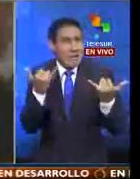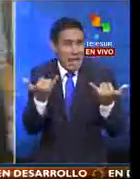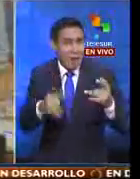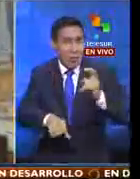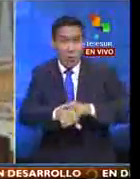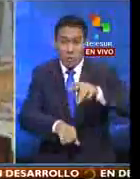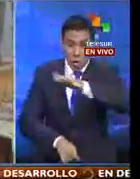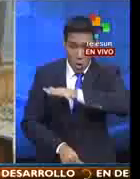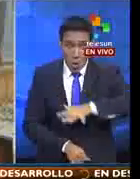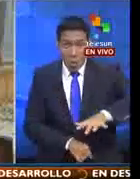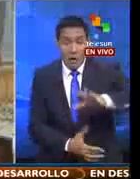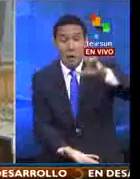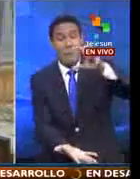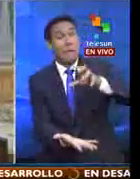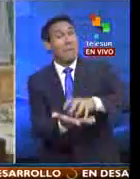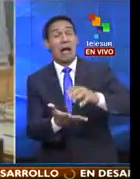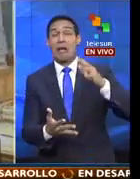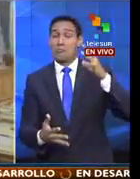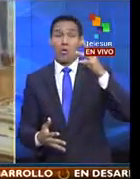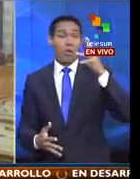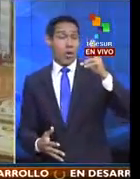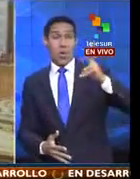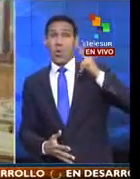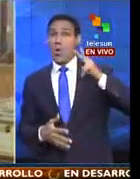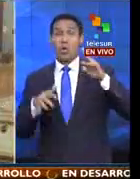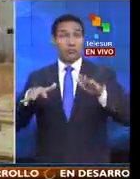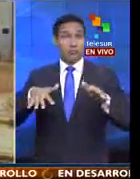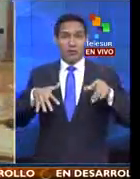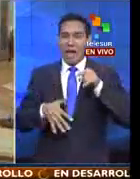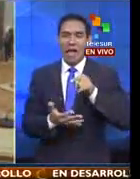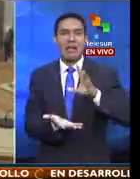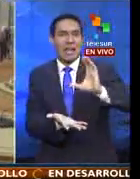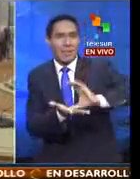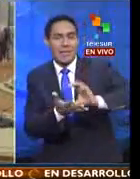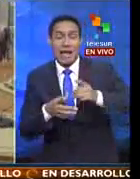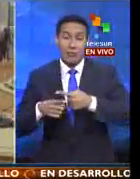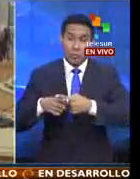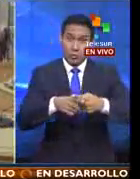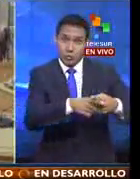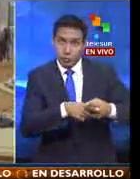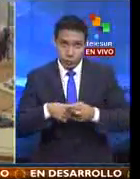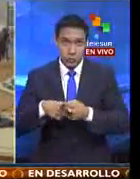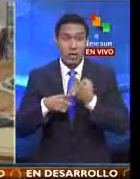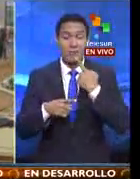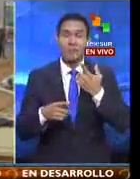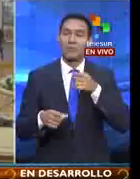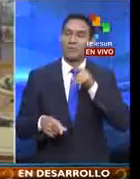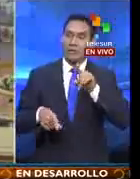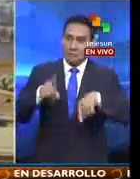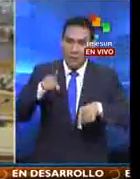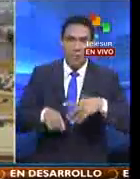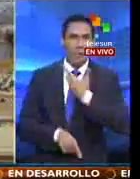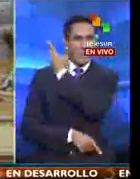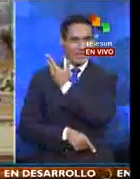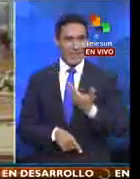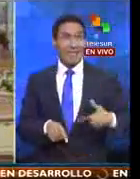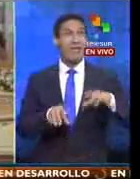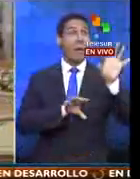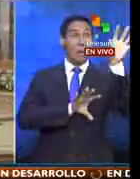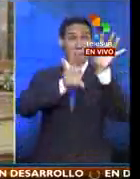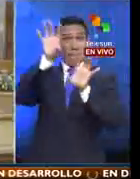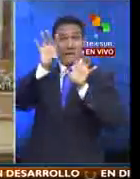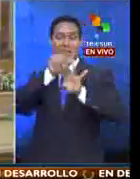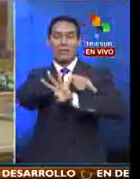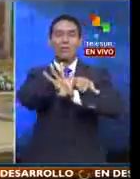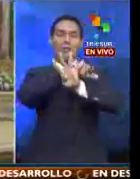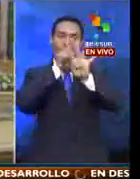este palacio diplomático de Minsk, la capital de Bielorrusia, a los líderes políticos de estos países que forman el